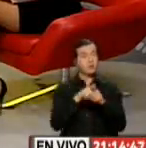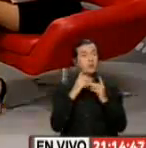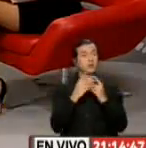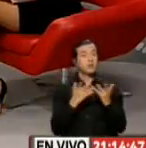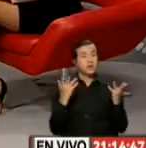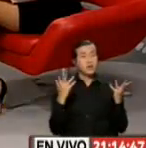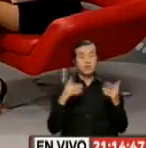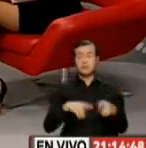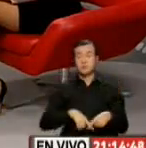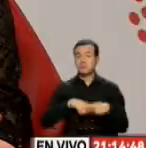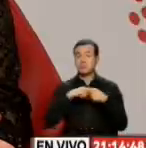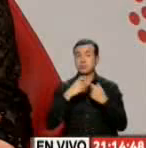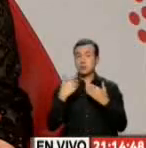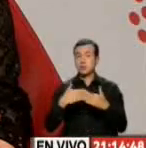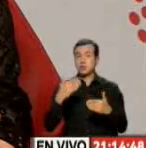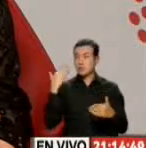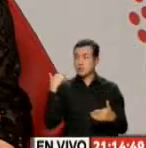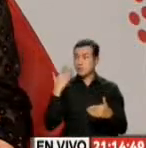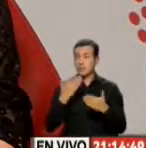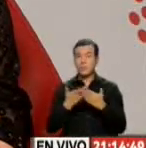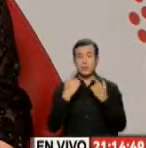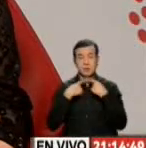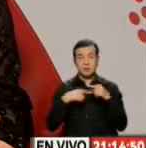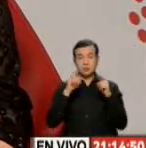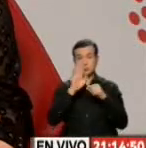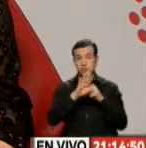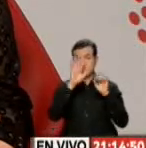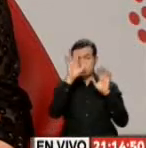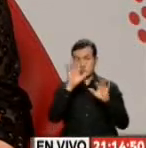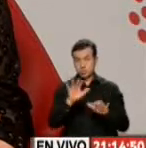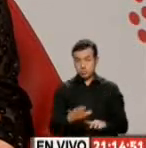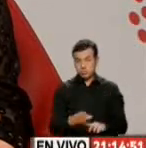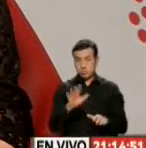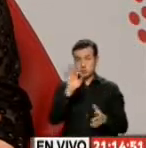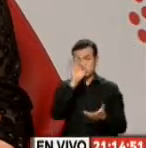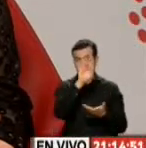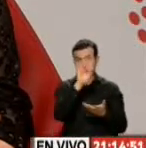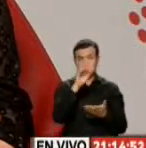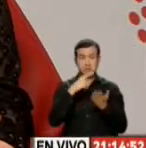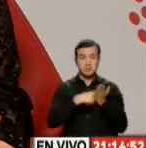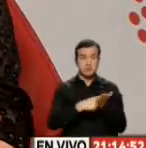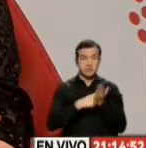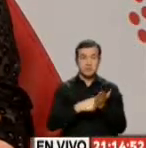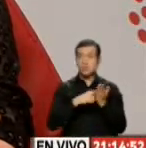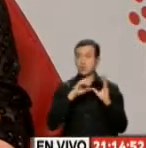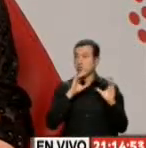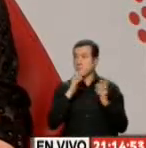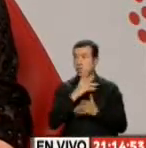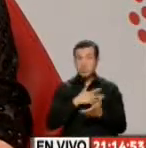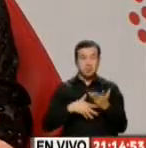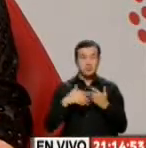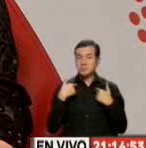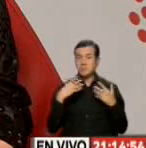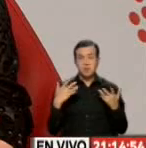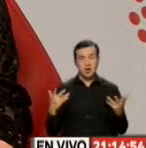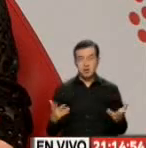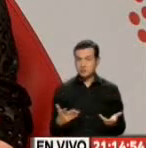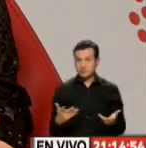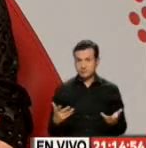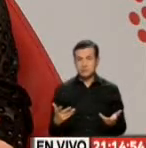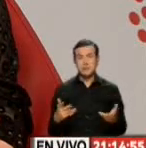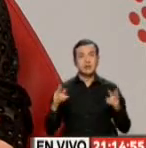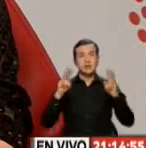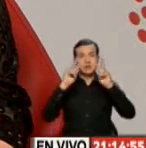ha paralizado desde nombrar a su secretario hasta poder reunirse y tener una condición. Pero